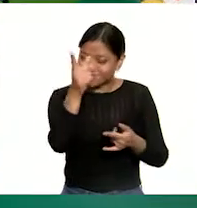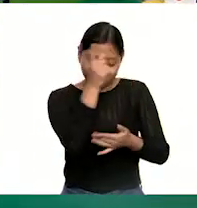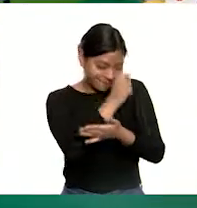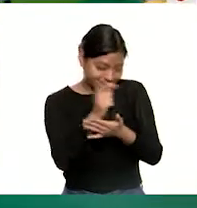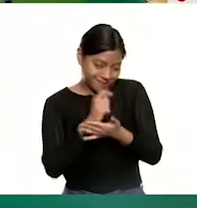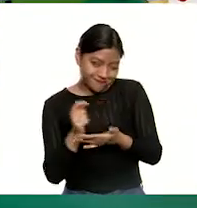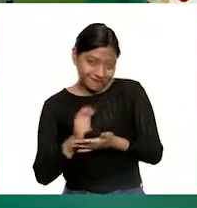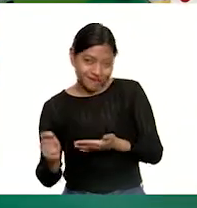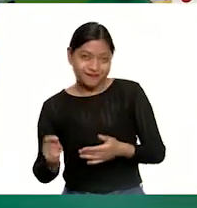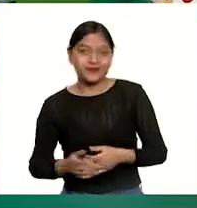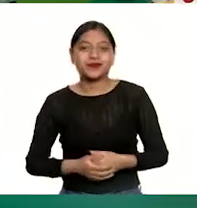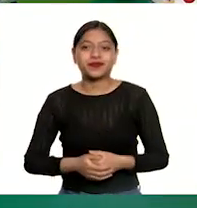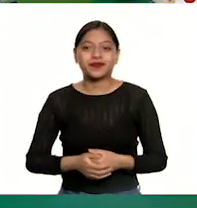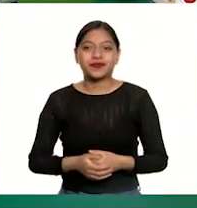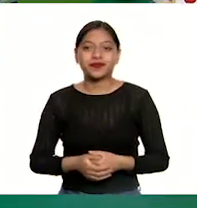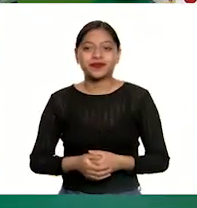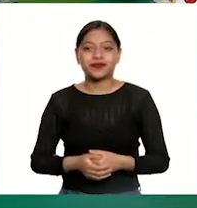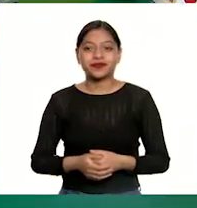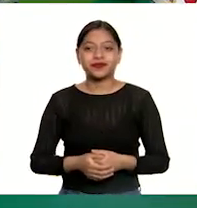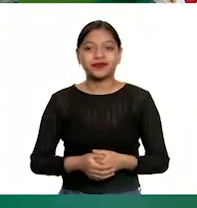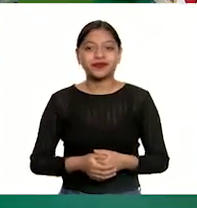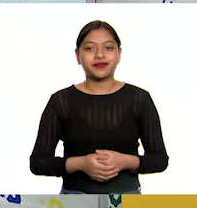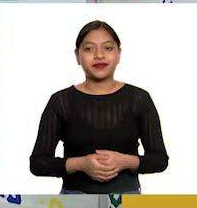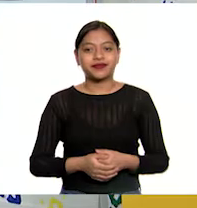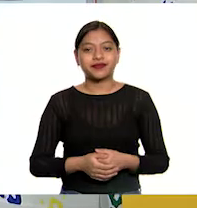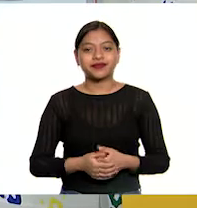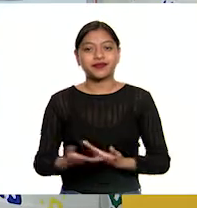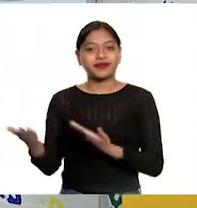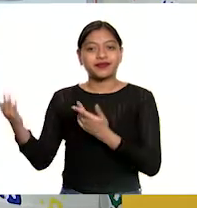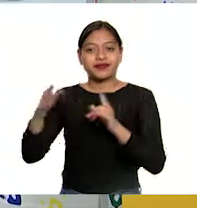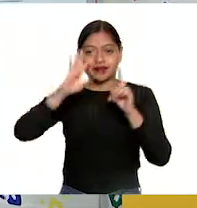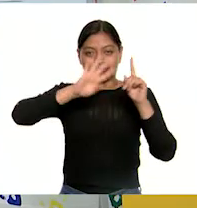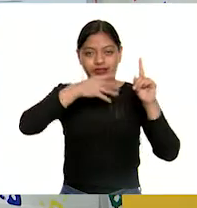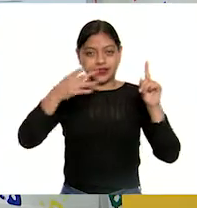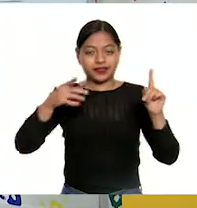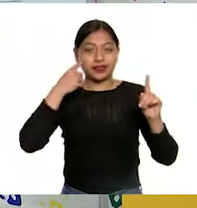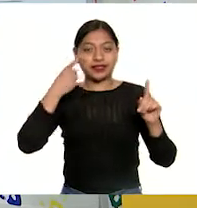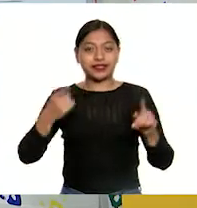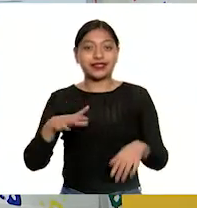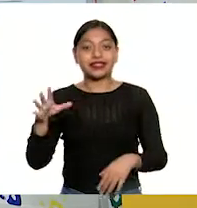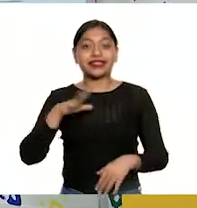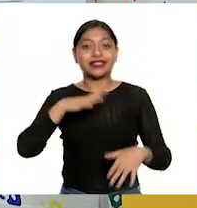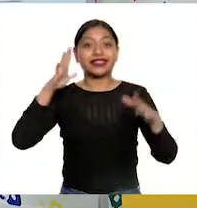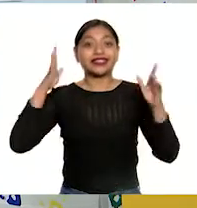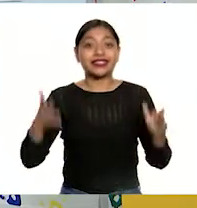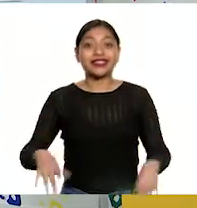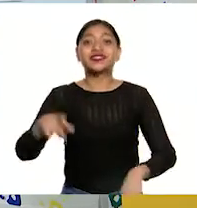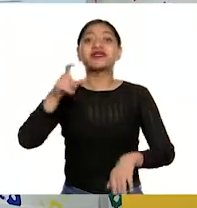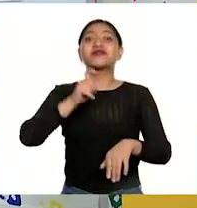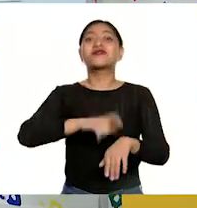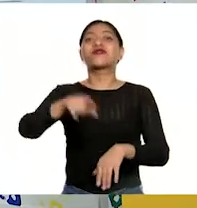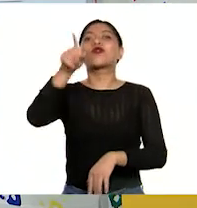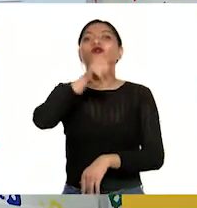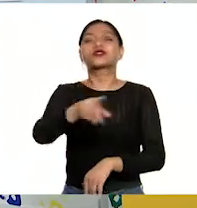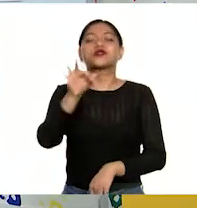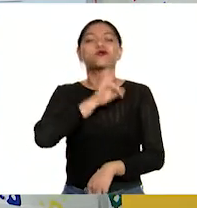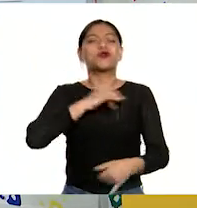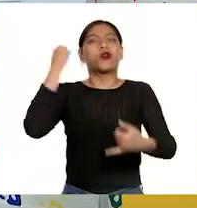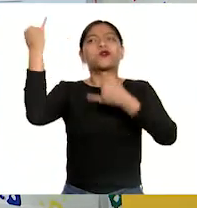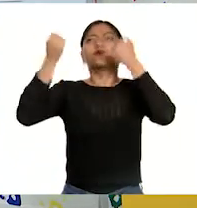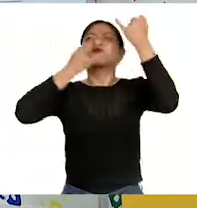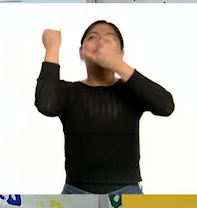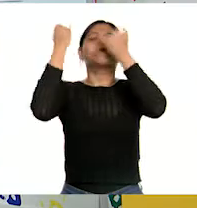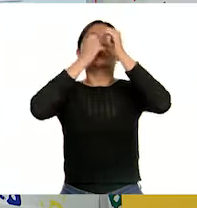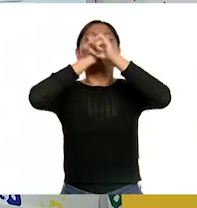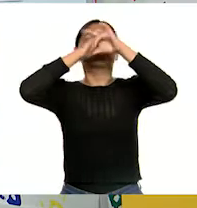cuento. Ahí está. Aquí lo tenemos. Excelente, ¿verdad? Y ya llegó el momento de echar a volar toda